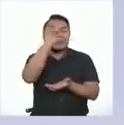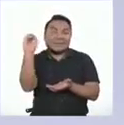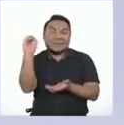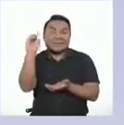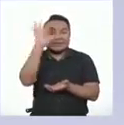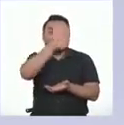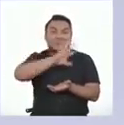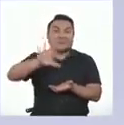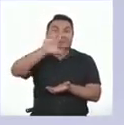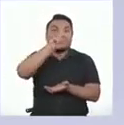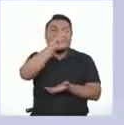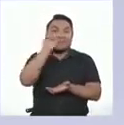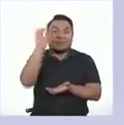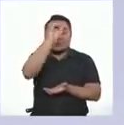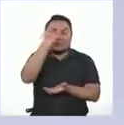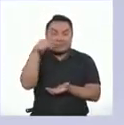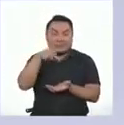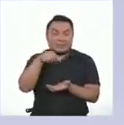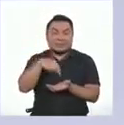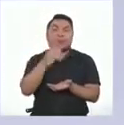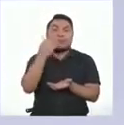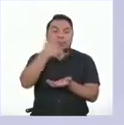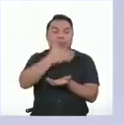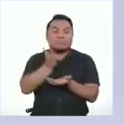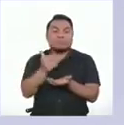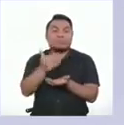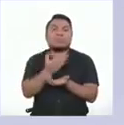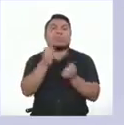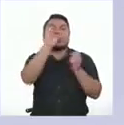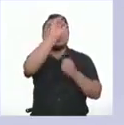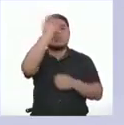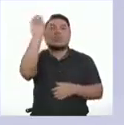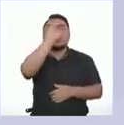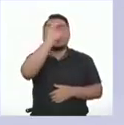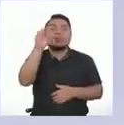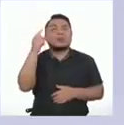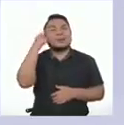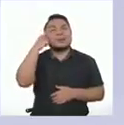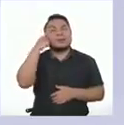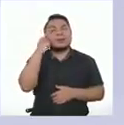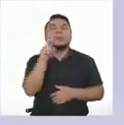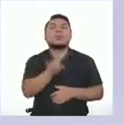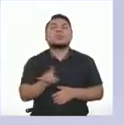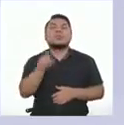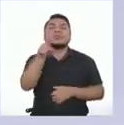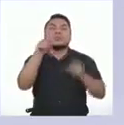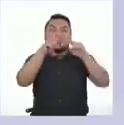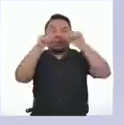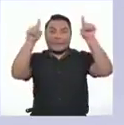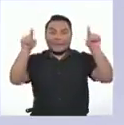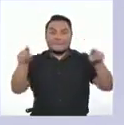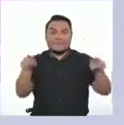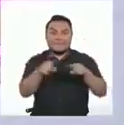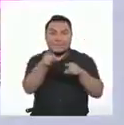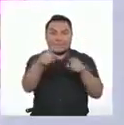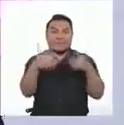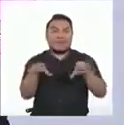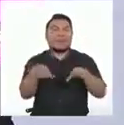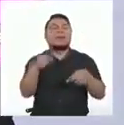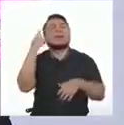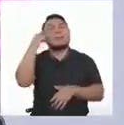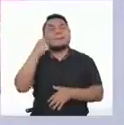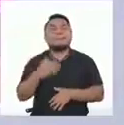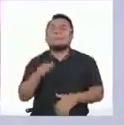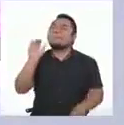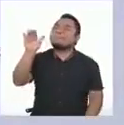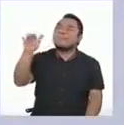sea, el 100%. Intenta plantear una solución usando el cuadrado que ya tienes.